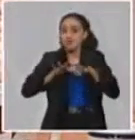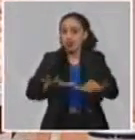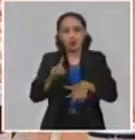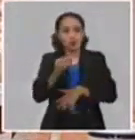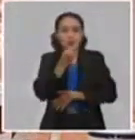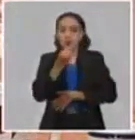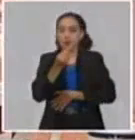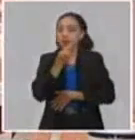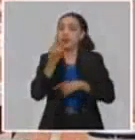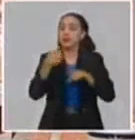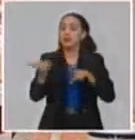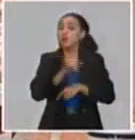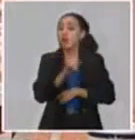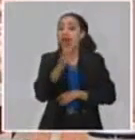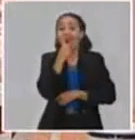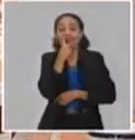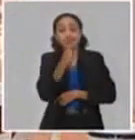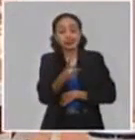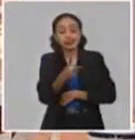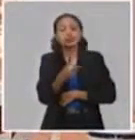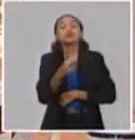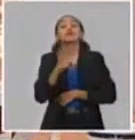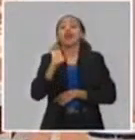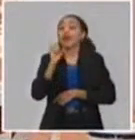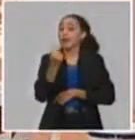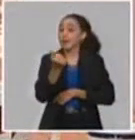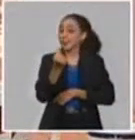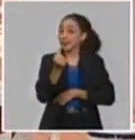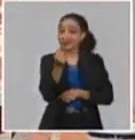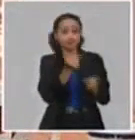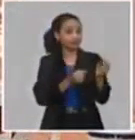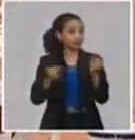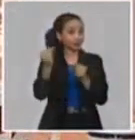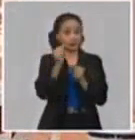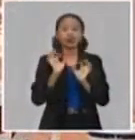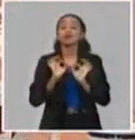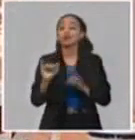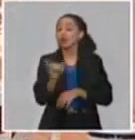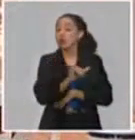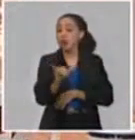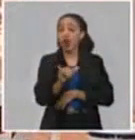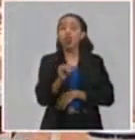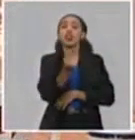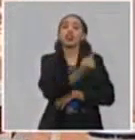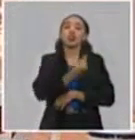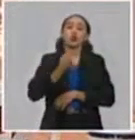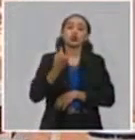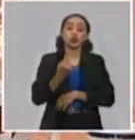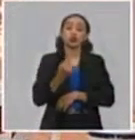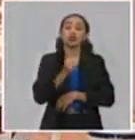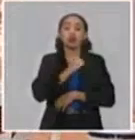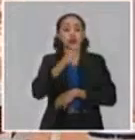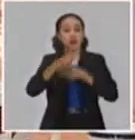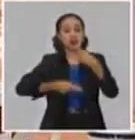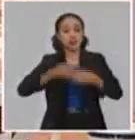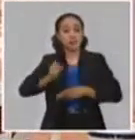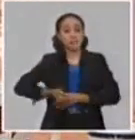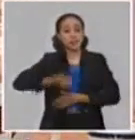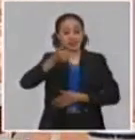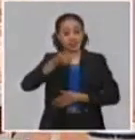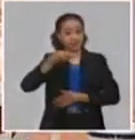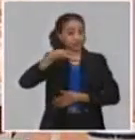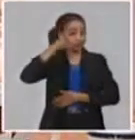atención especial al tema económico y eso es lo que pretendemos hacer. El presidente